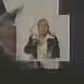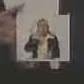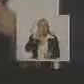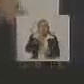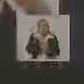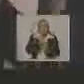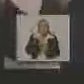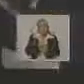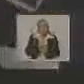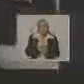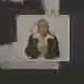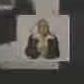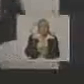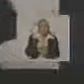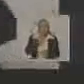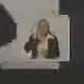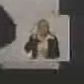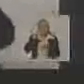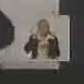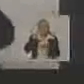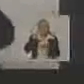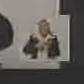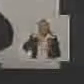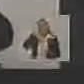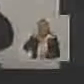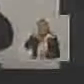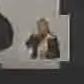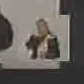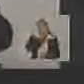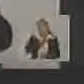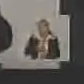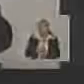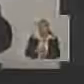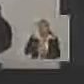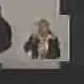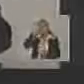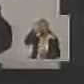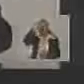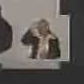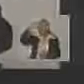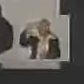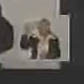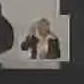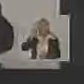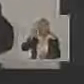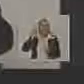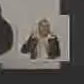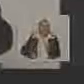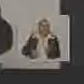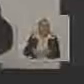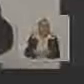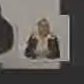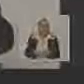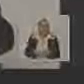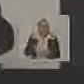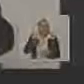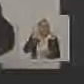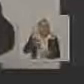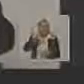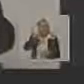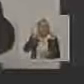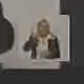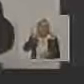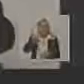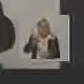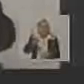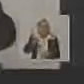invito a que no voten a ciegas, a que se quiten el antifaz, a que realmente tomen